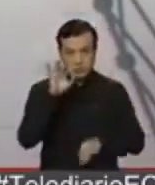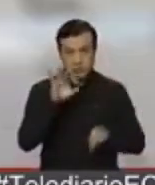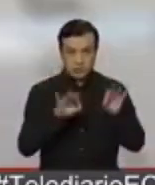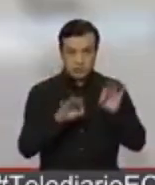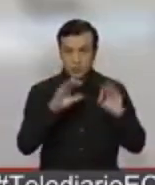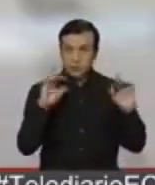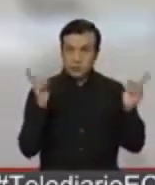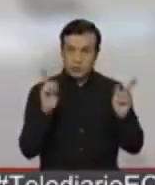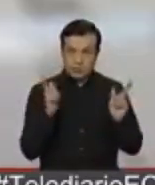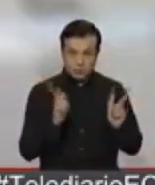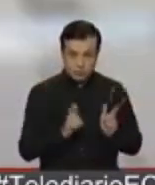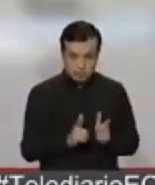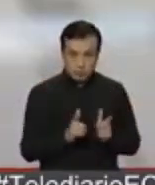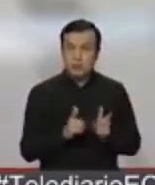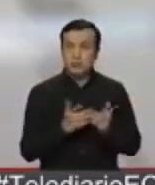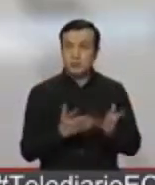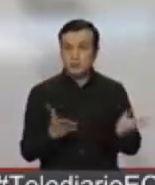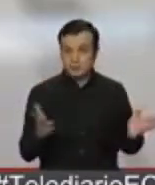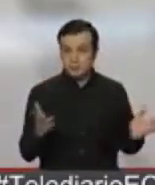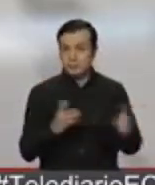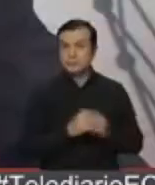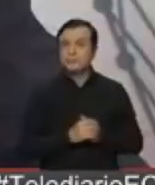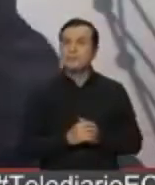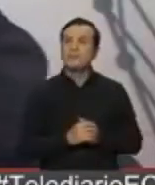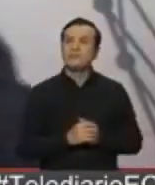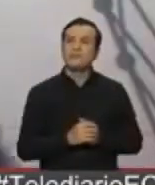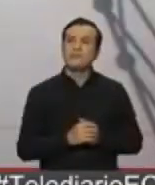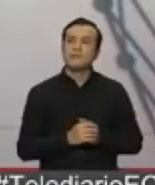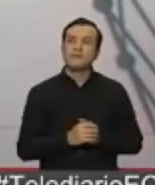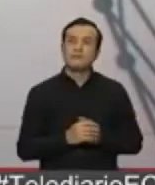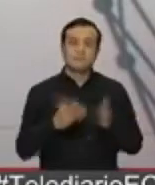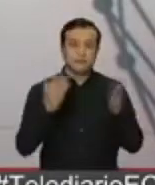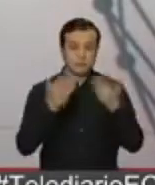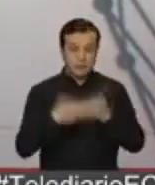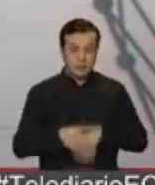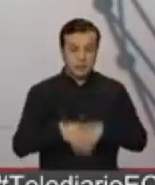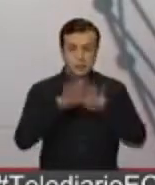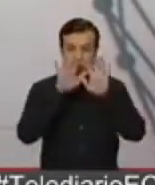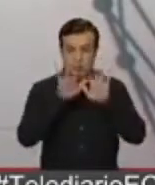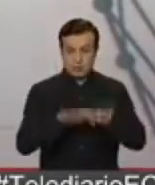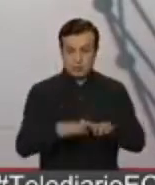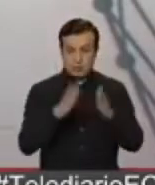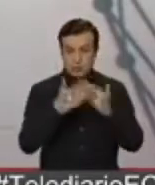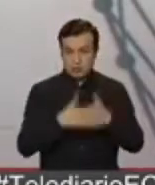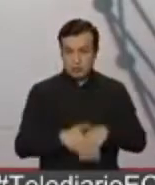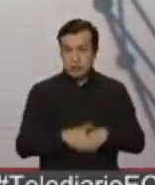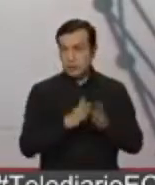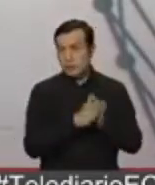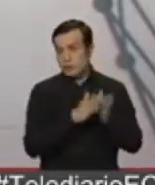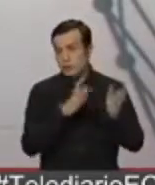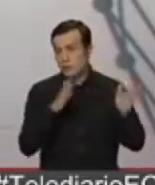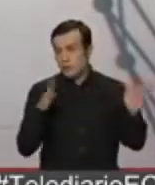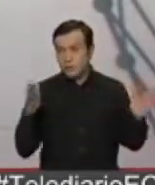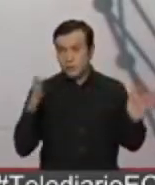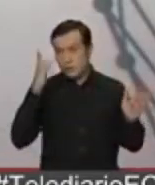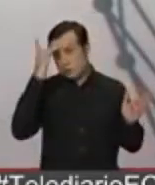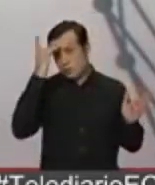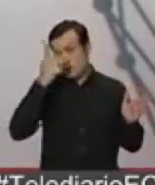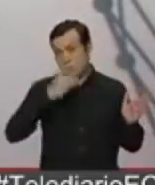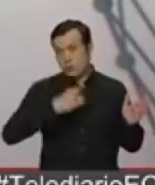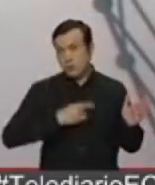racionalización del talento humano de acuerdo bueno está cerrando ya esta secretaria que finalmente fue una decisión